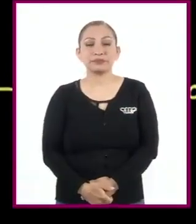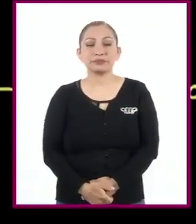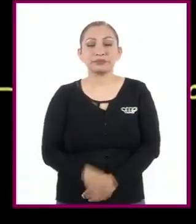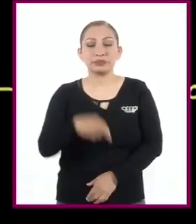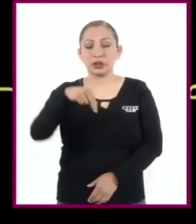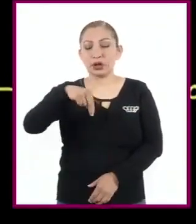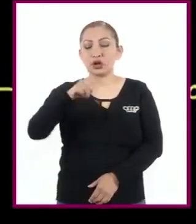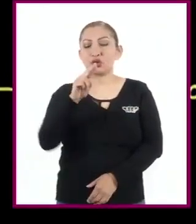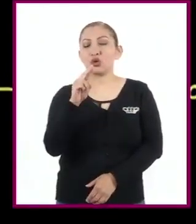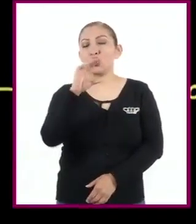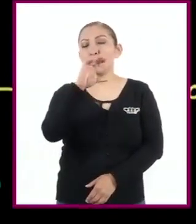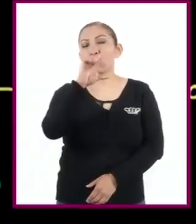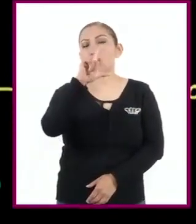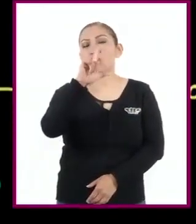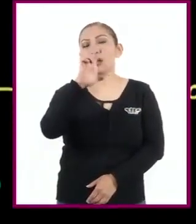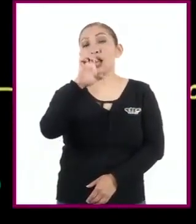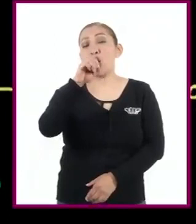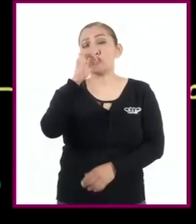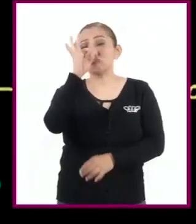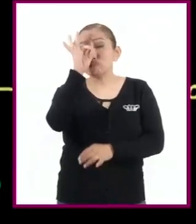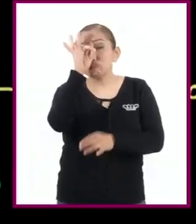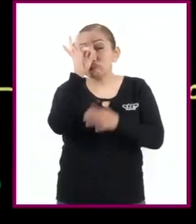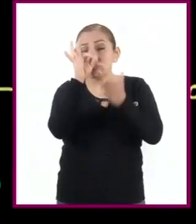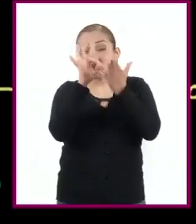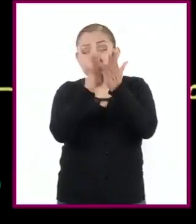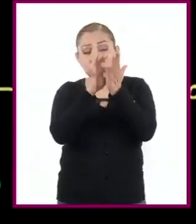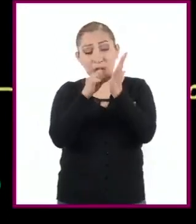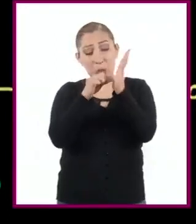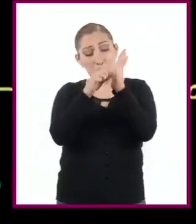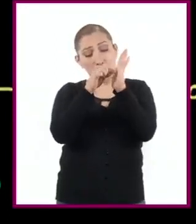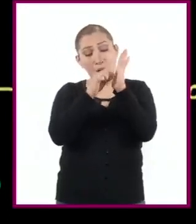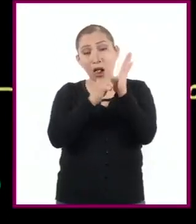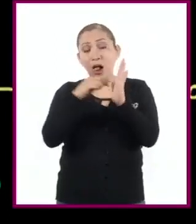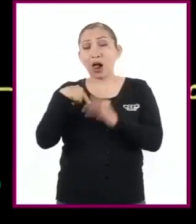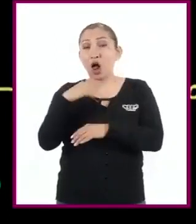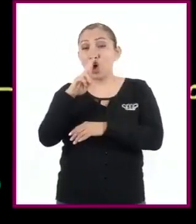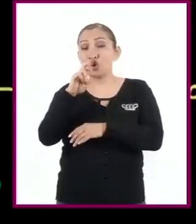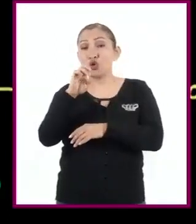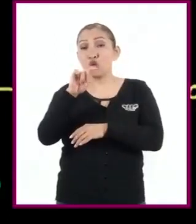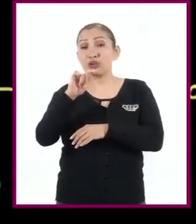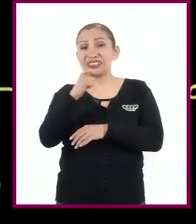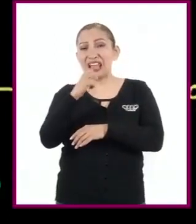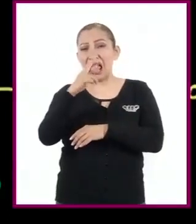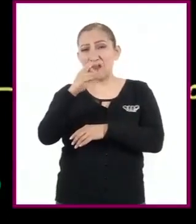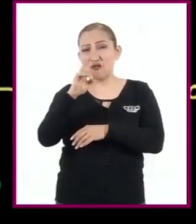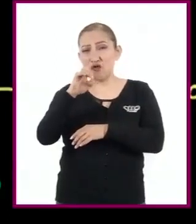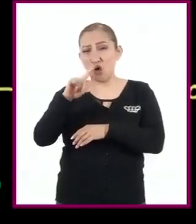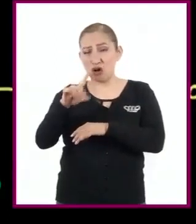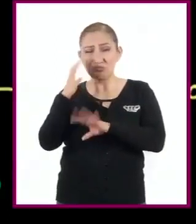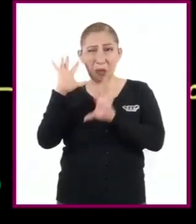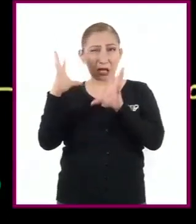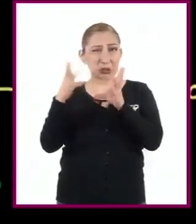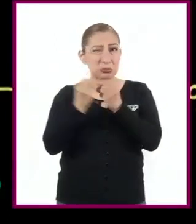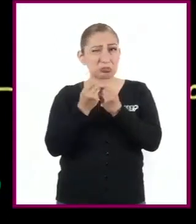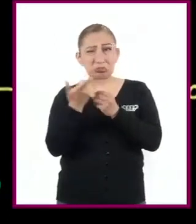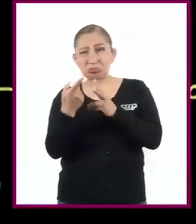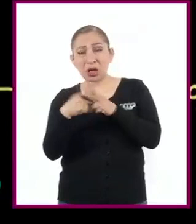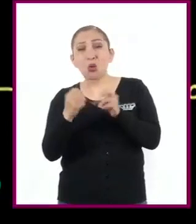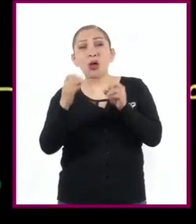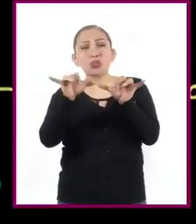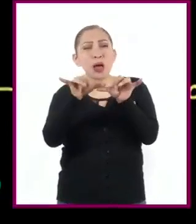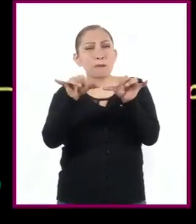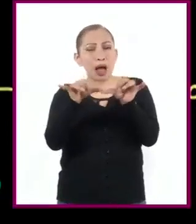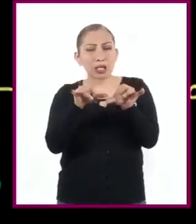El núcleo es muy pequeño. De hecho, Rutherford pudo calcular aproximadamente qué tan grande